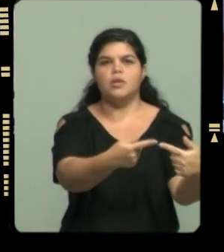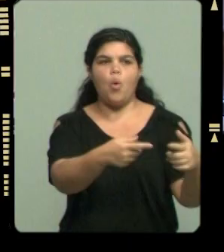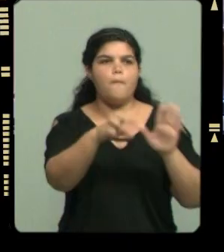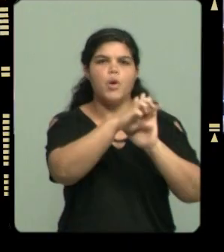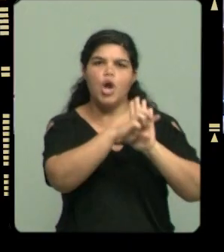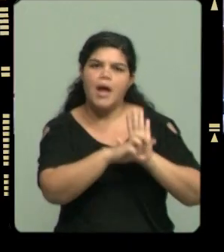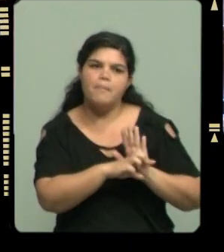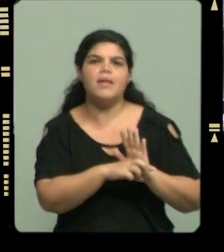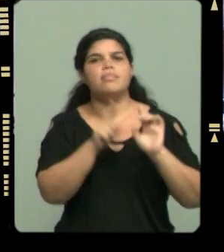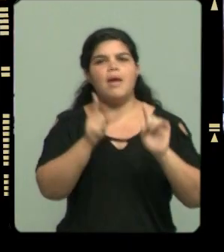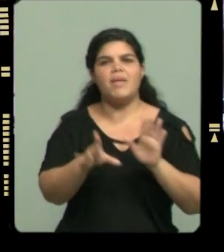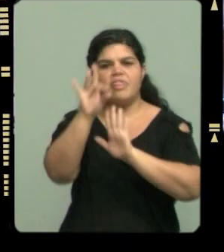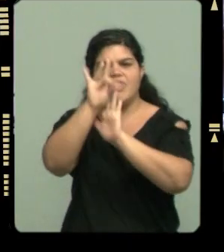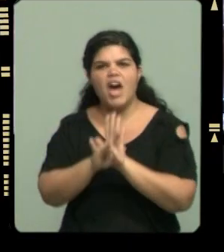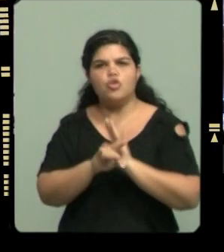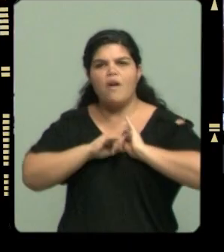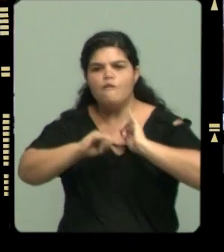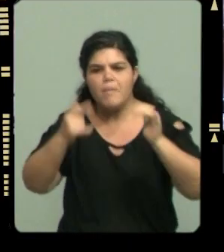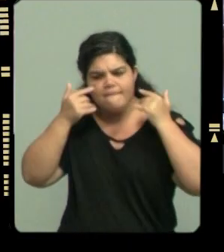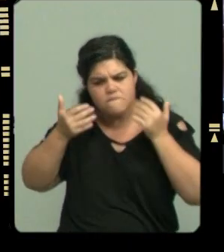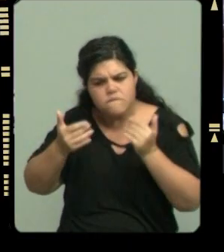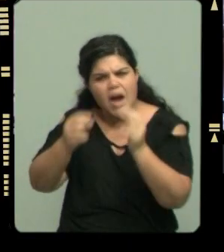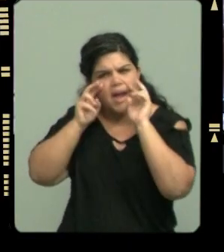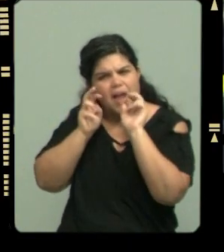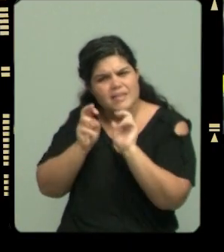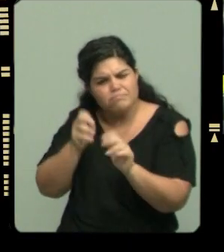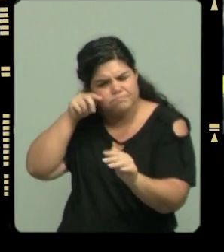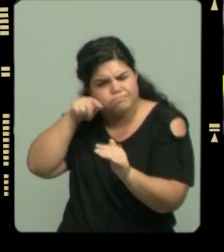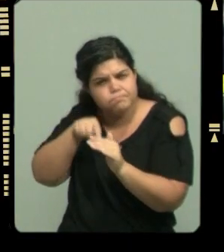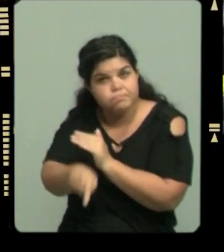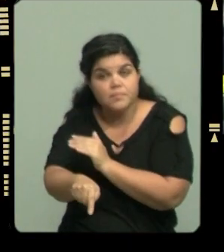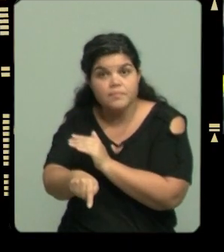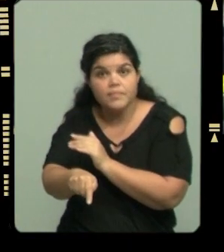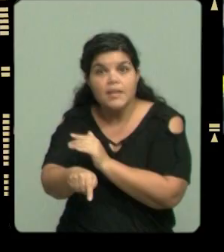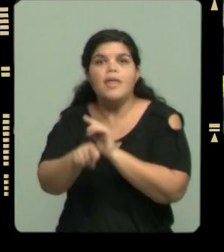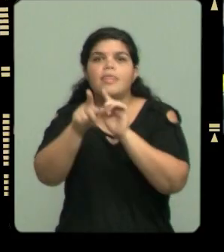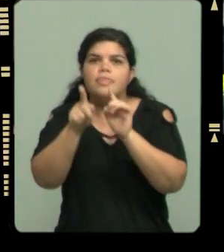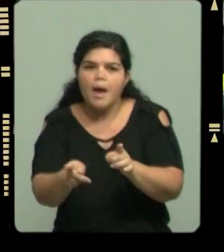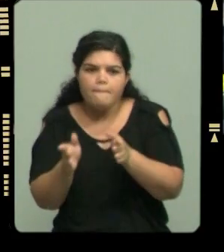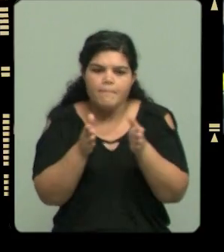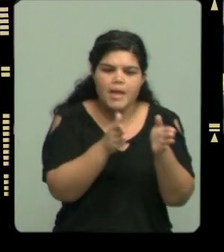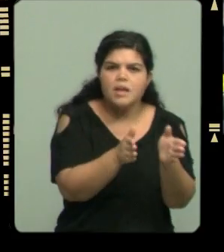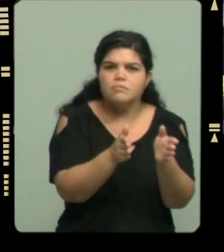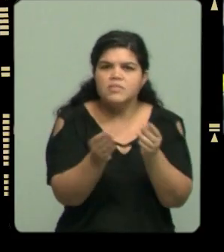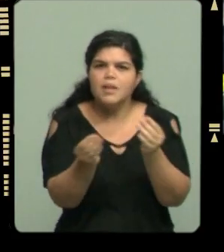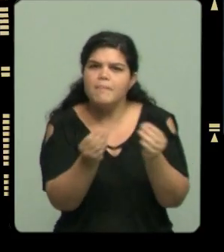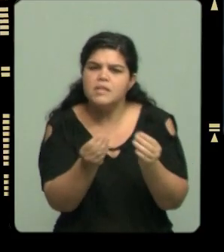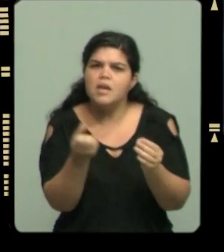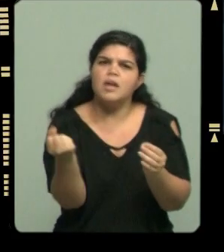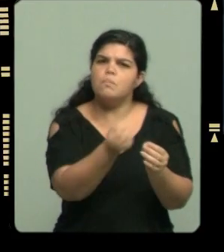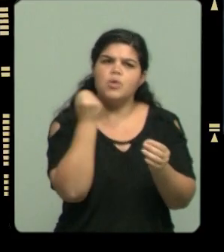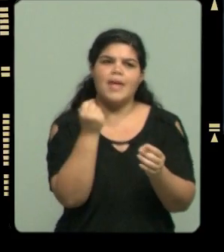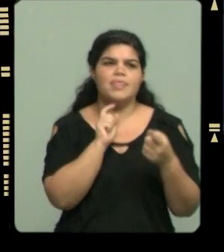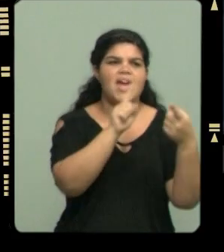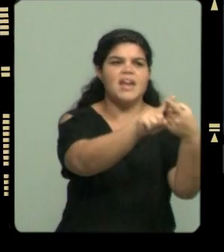y análisis de datos, temas tan requeridos en la laboralidad moderna, salió transversalmente en la charla la importancia para ellos de